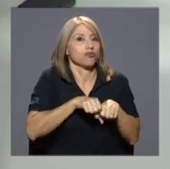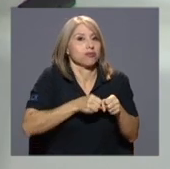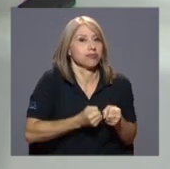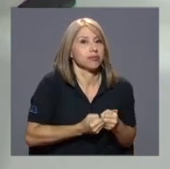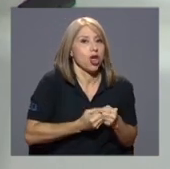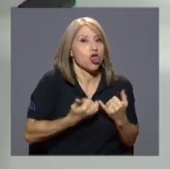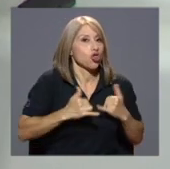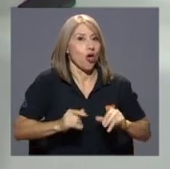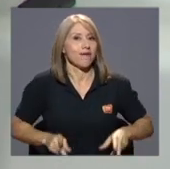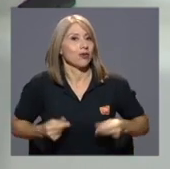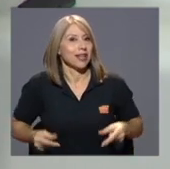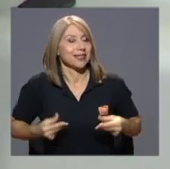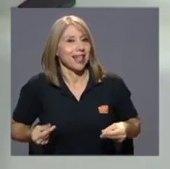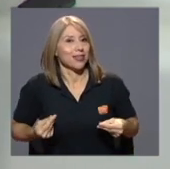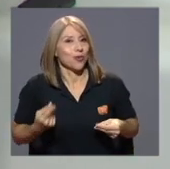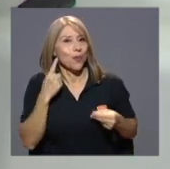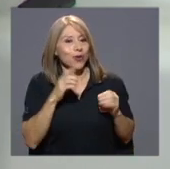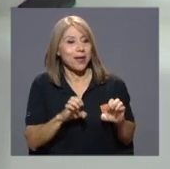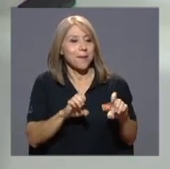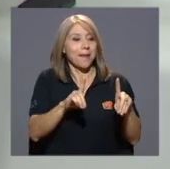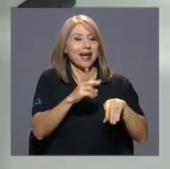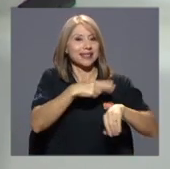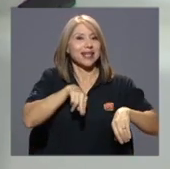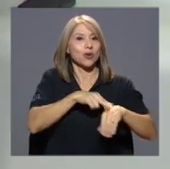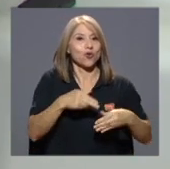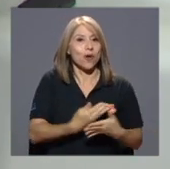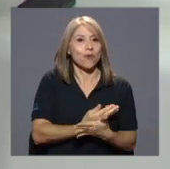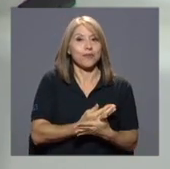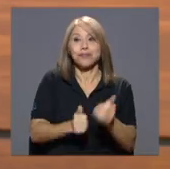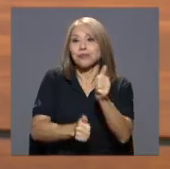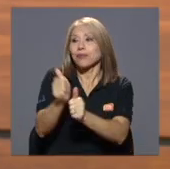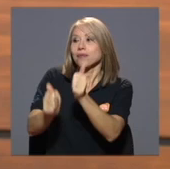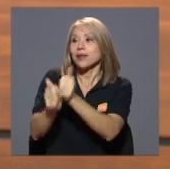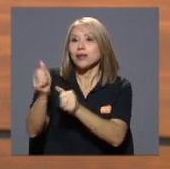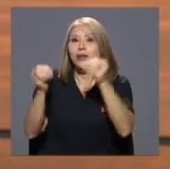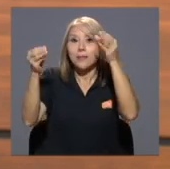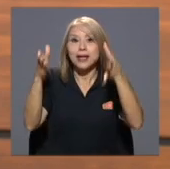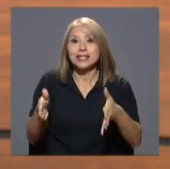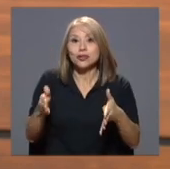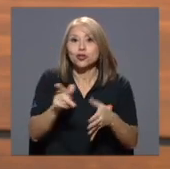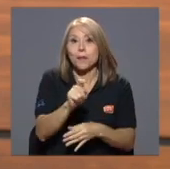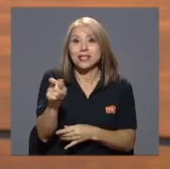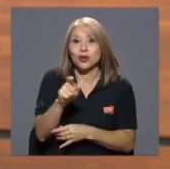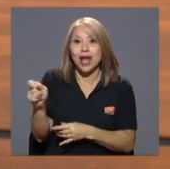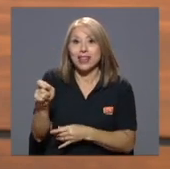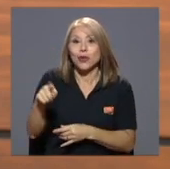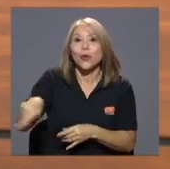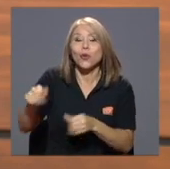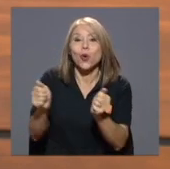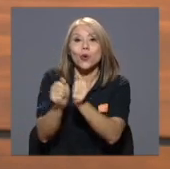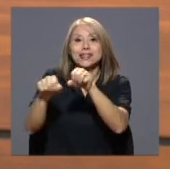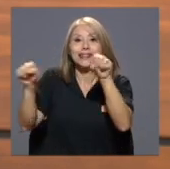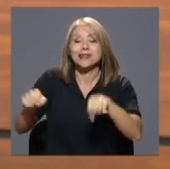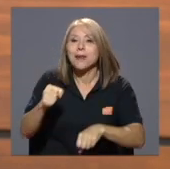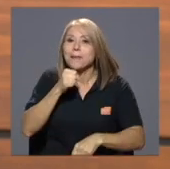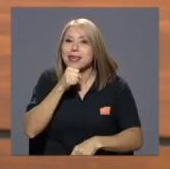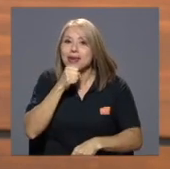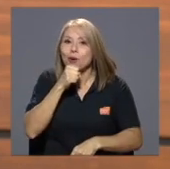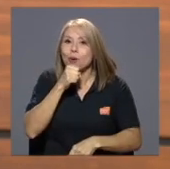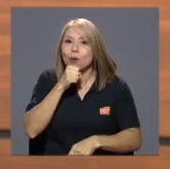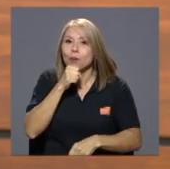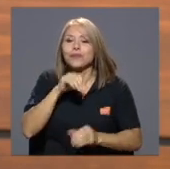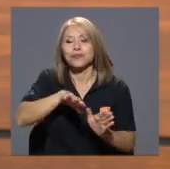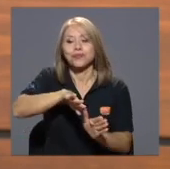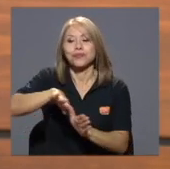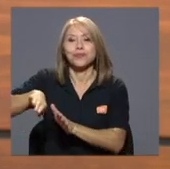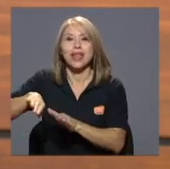nuevo. La inmensa mayoría de los maestros que están pensionando ahora se están pensionando en el sistema viejo. Entonces el sistema nuevo casi